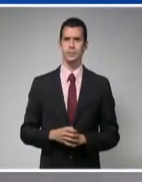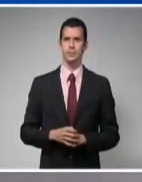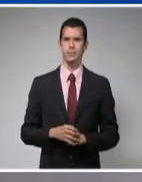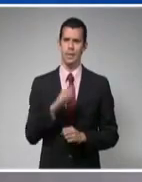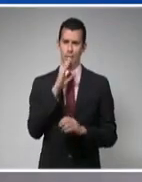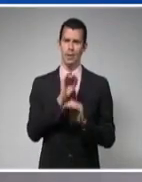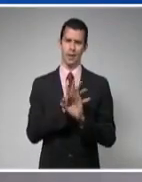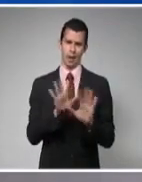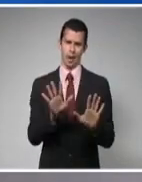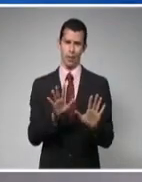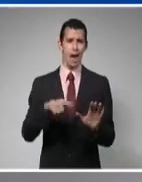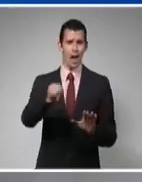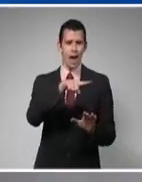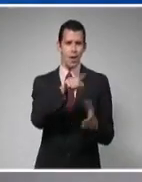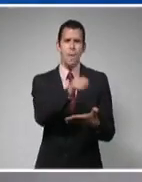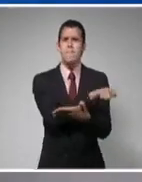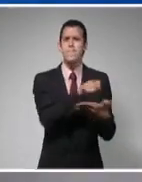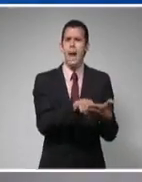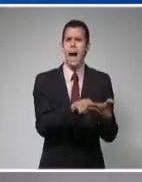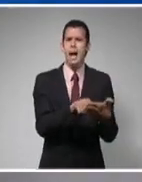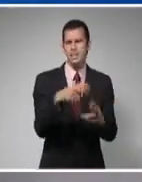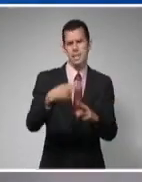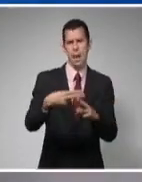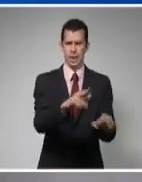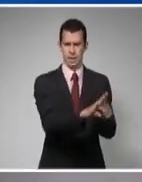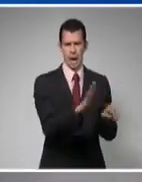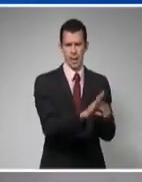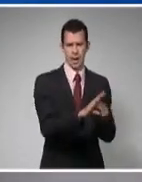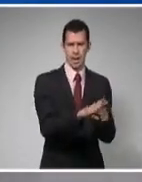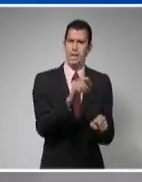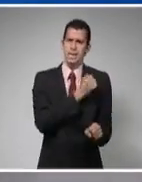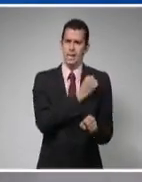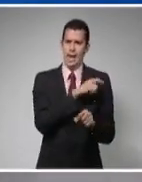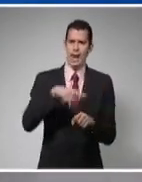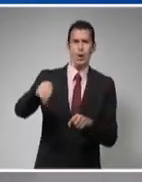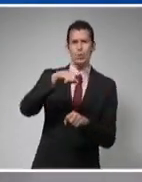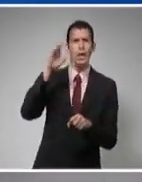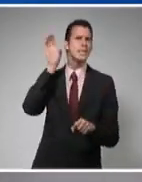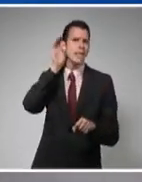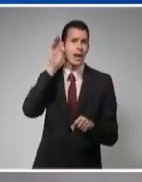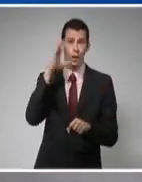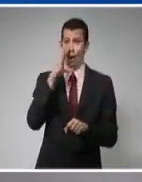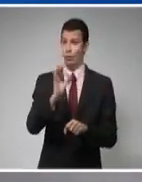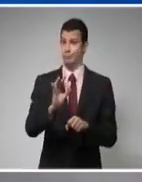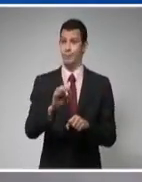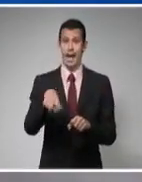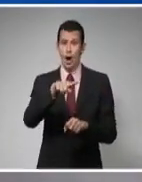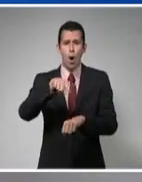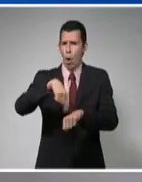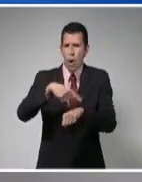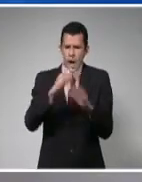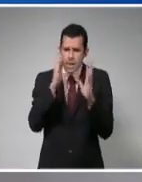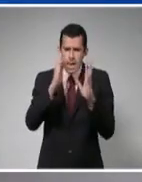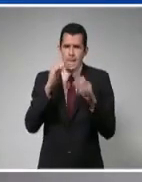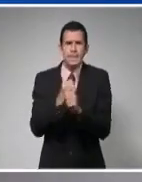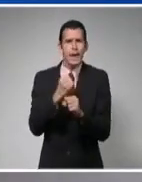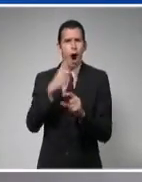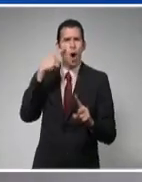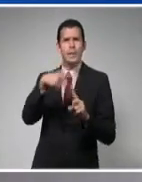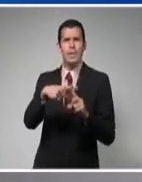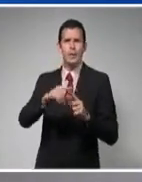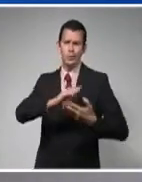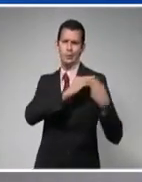sus estrategias, resultado de tantas horas que ellos dedican a tratar de derrocar la revolución cubana. Recordemos que